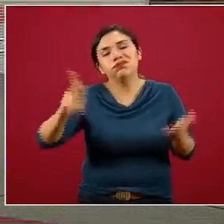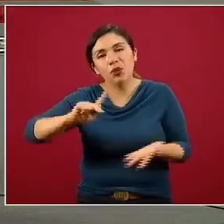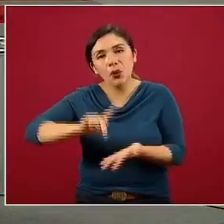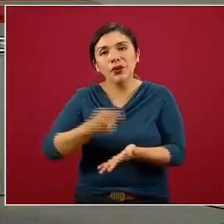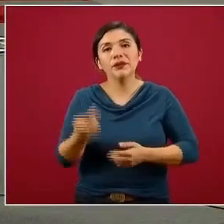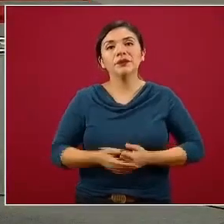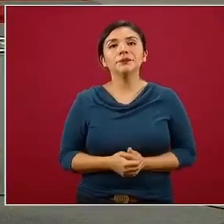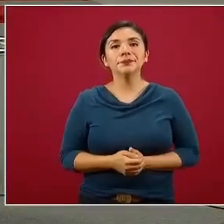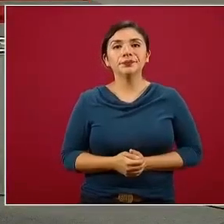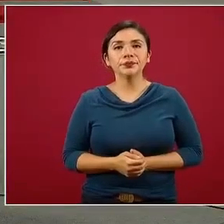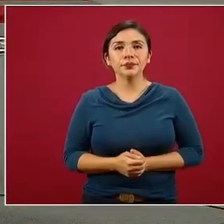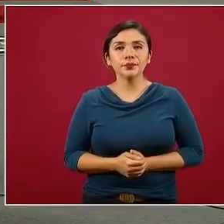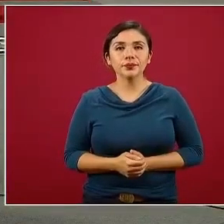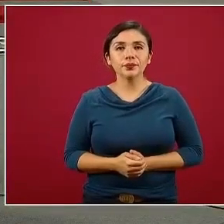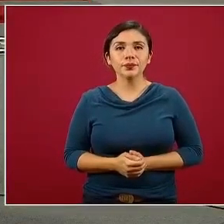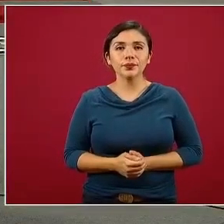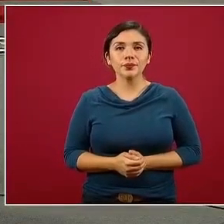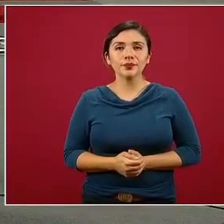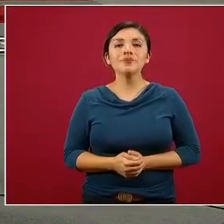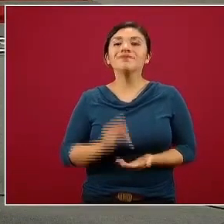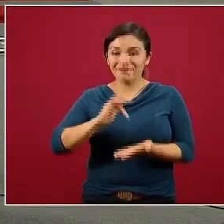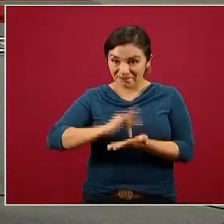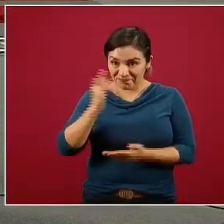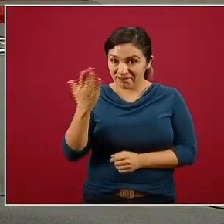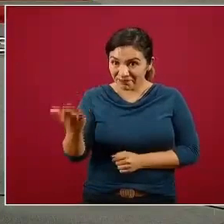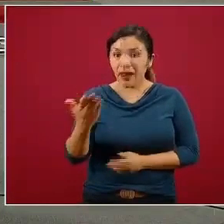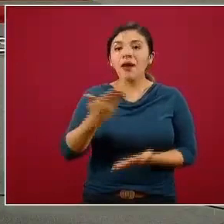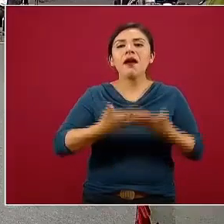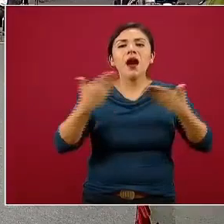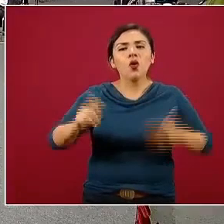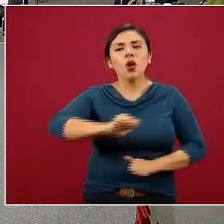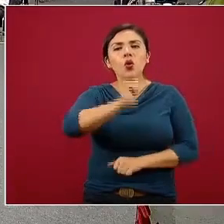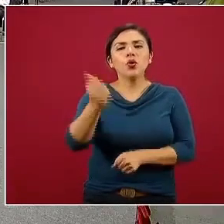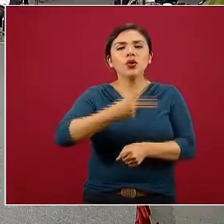Gracias. Gracias, doctora Lomía. Ahora, sobre los